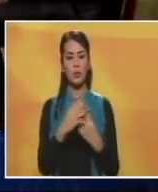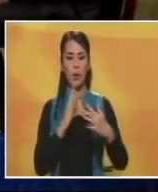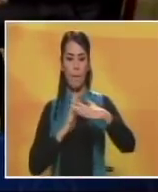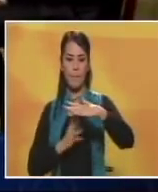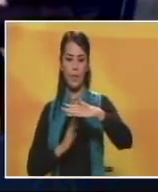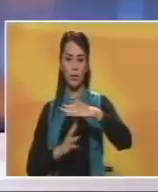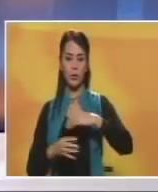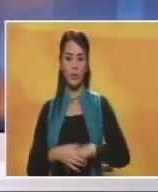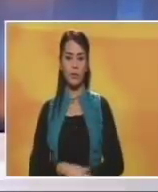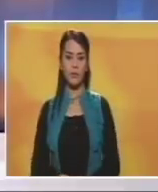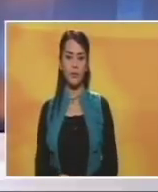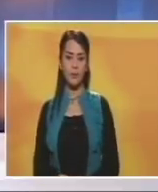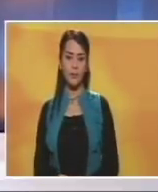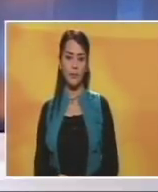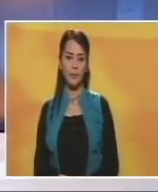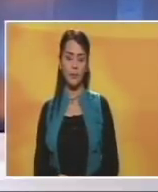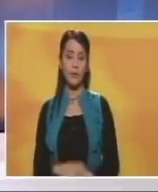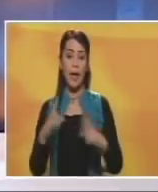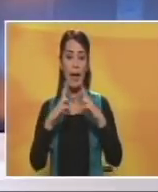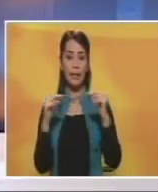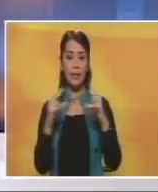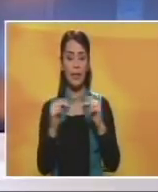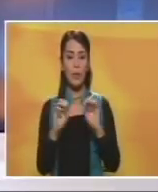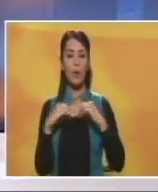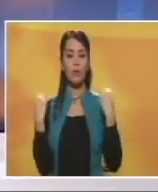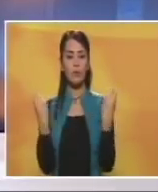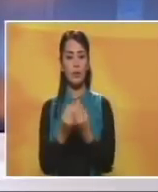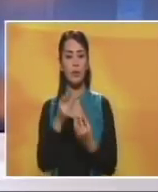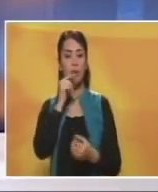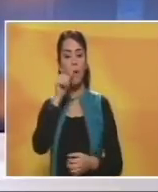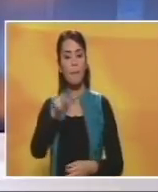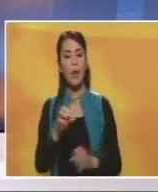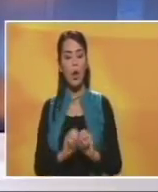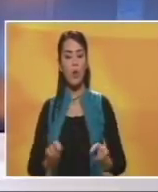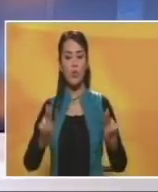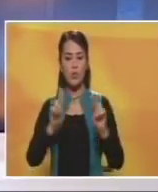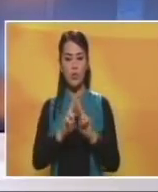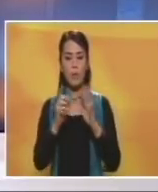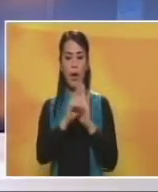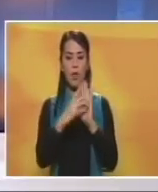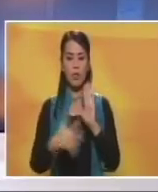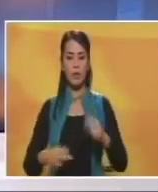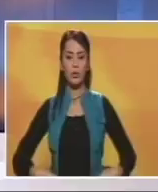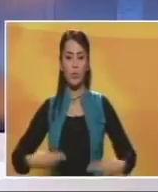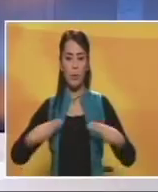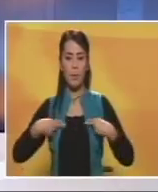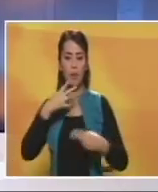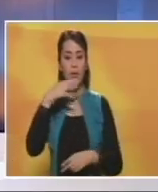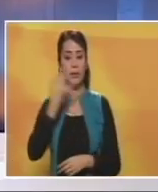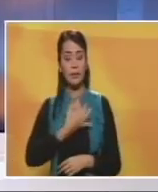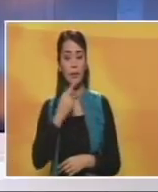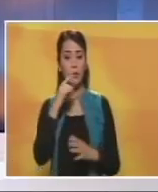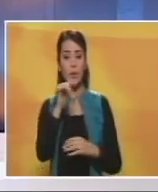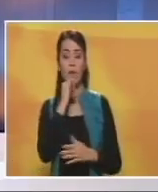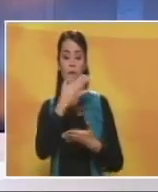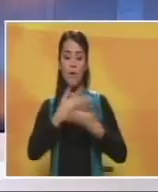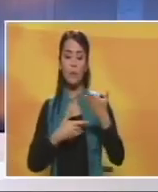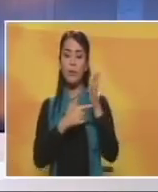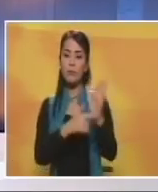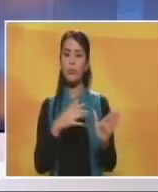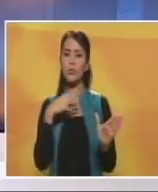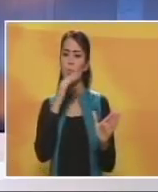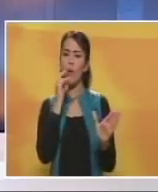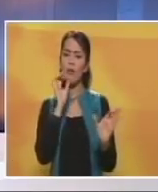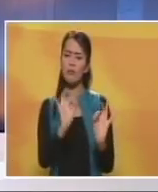migratoria. En Nicaragua, la Oficina del Alto Comisionado de las Naciones Unidas para los Derechos Humanos aseguró en un informe que no ha